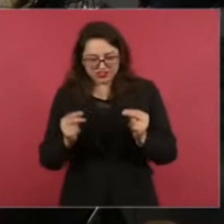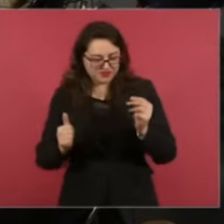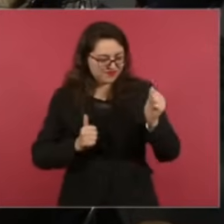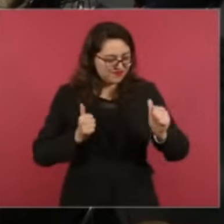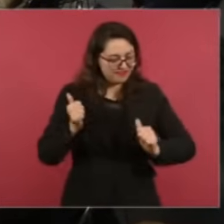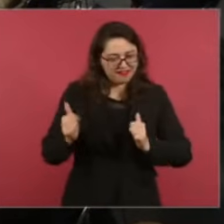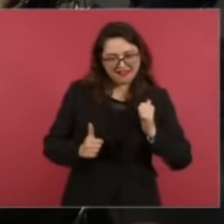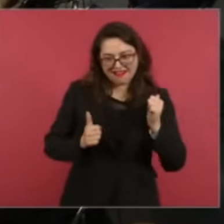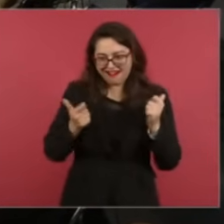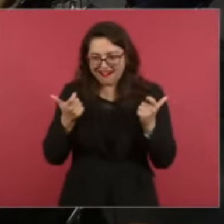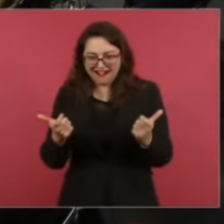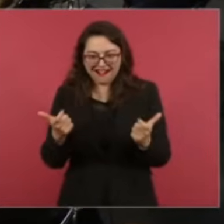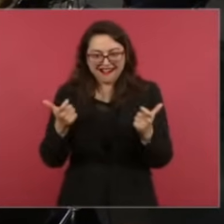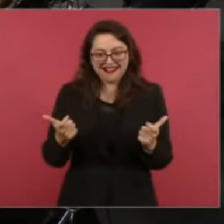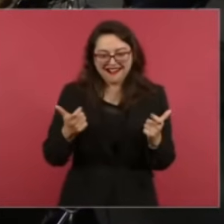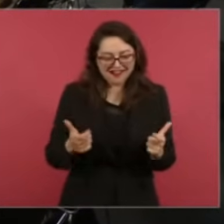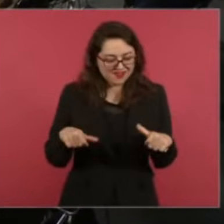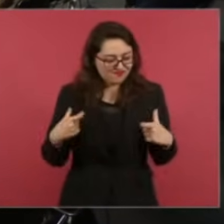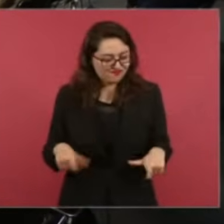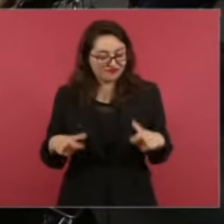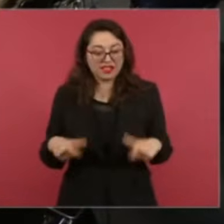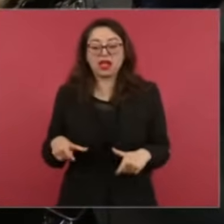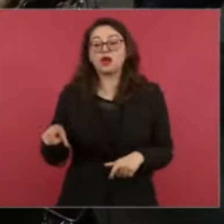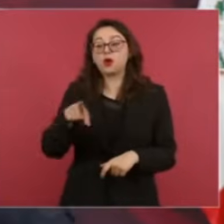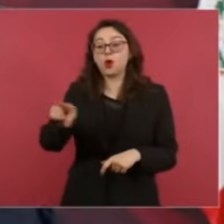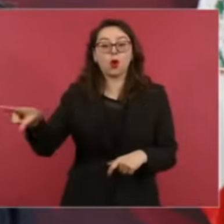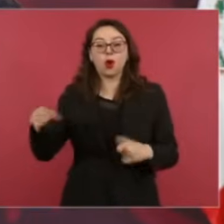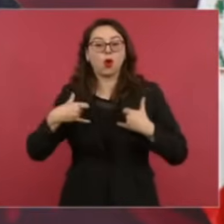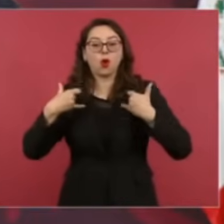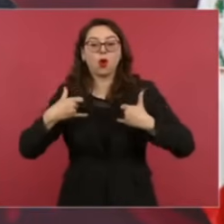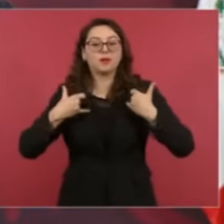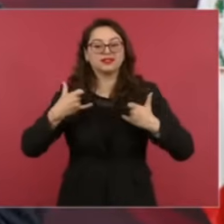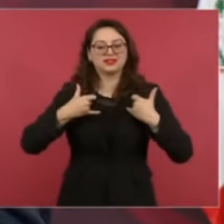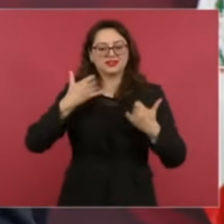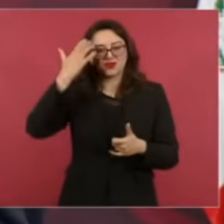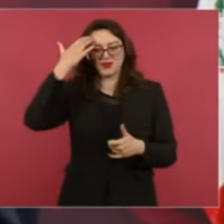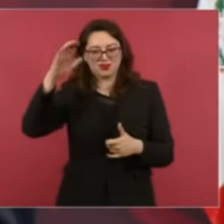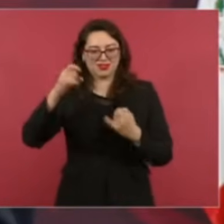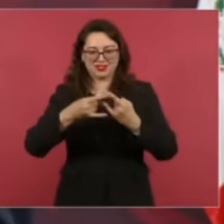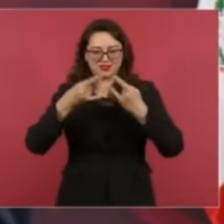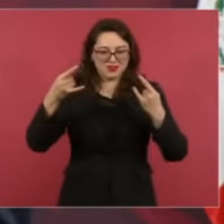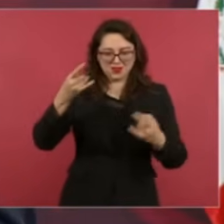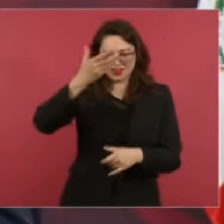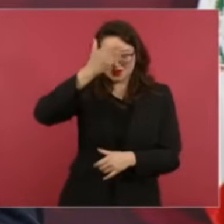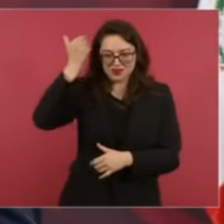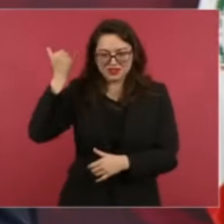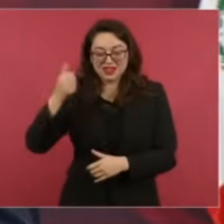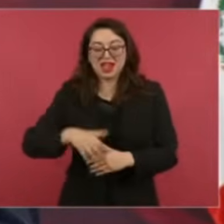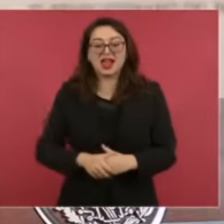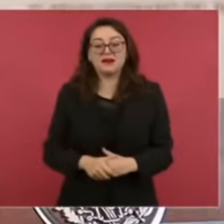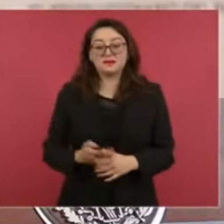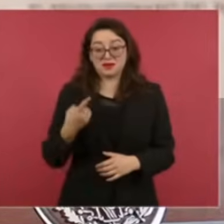De cómo se quedaron con los terrenos de Punta Diamante